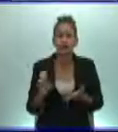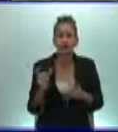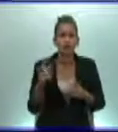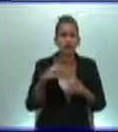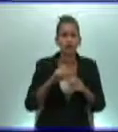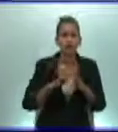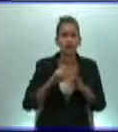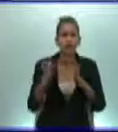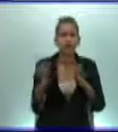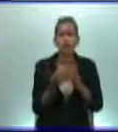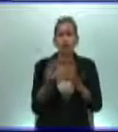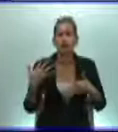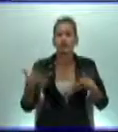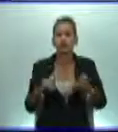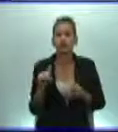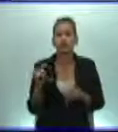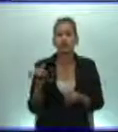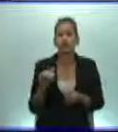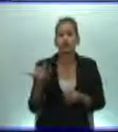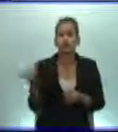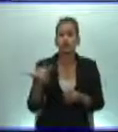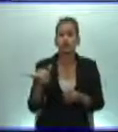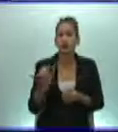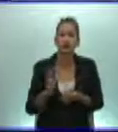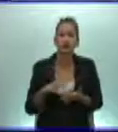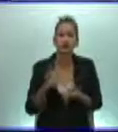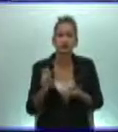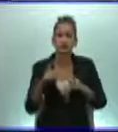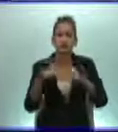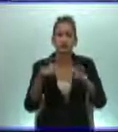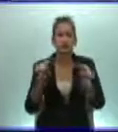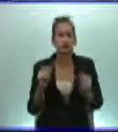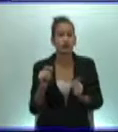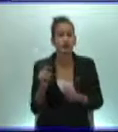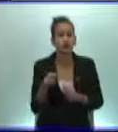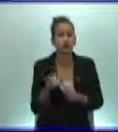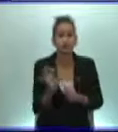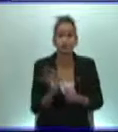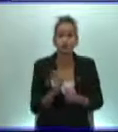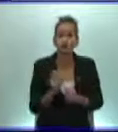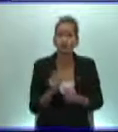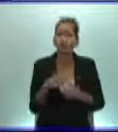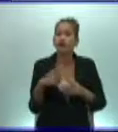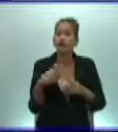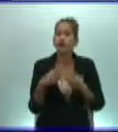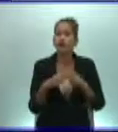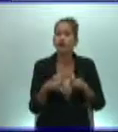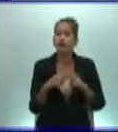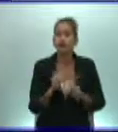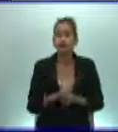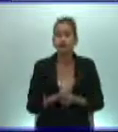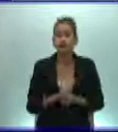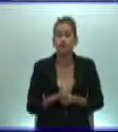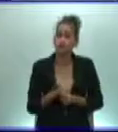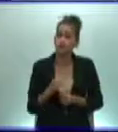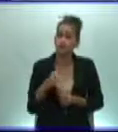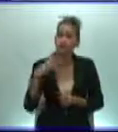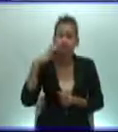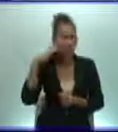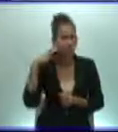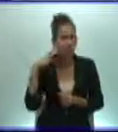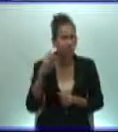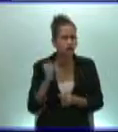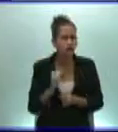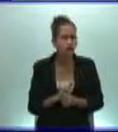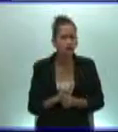de igualdad de triángulo que aún no has resuelto. Creo que ya estás en condiciones